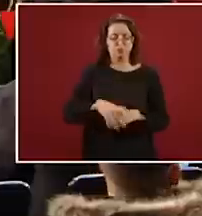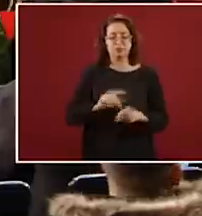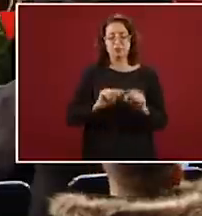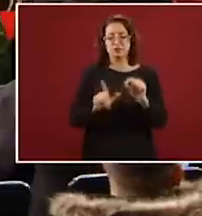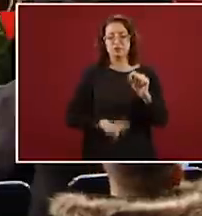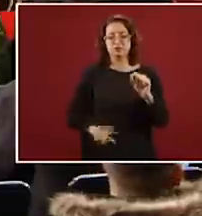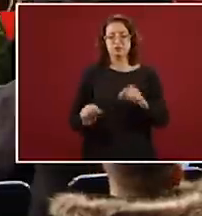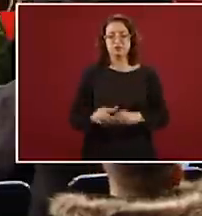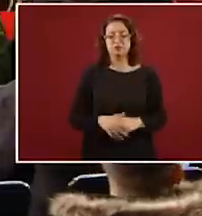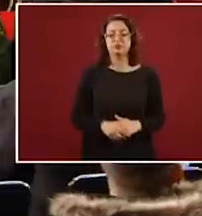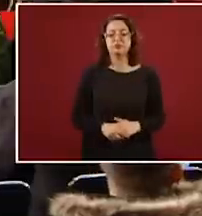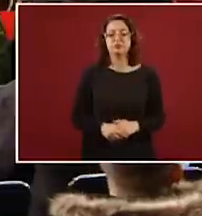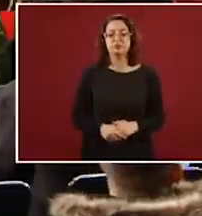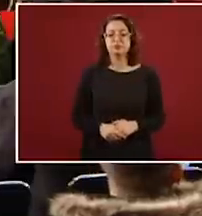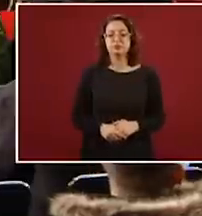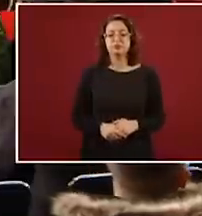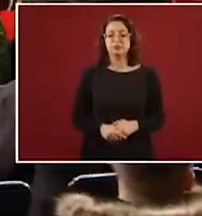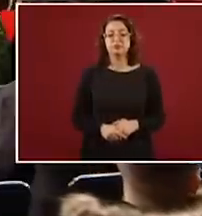¿Mande?